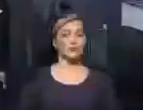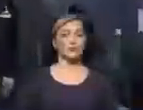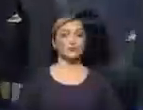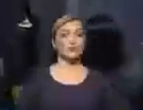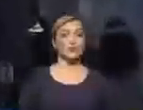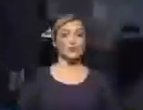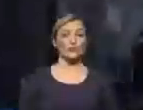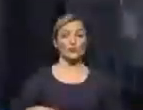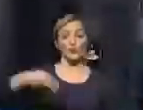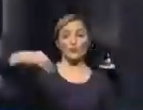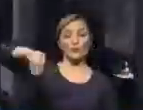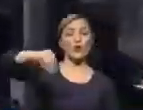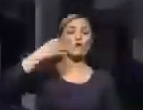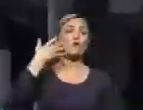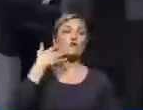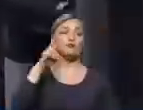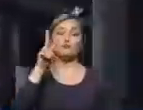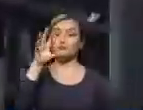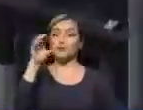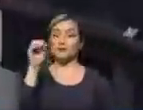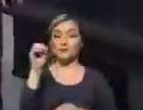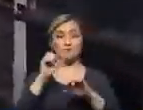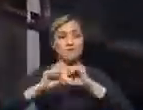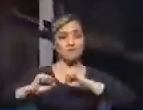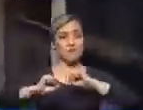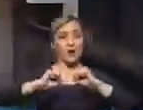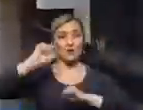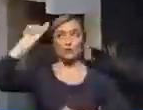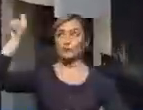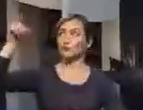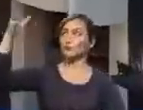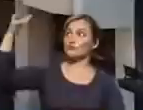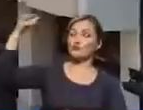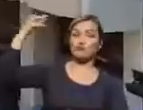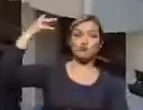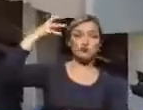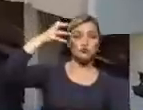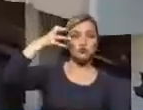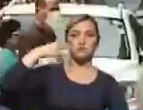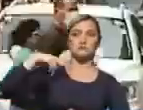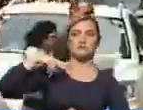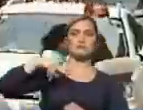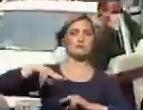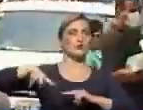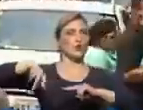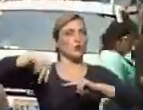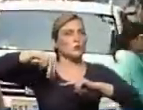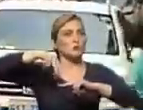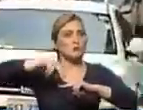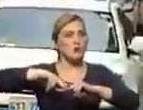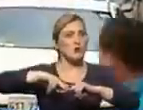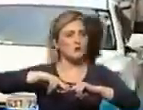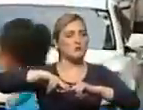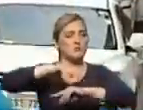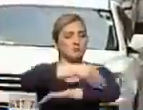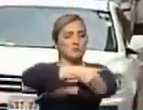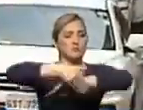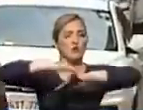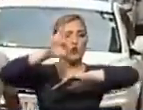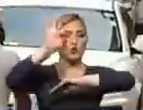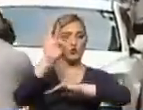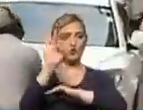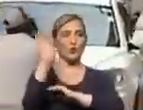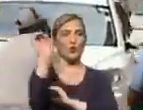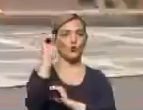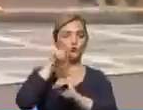Fue cuestión de que el miércoles 20 de mayo en Guayaquil saliera el sol y la normalidad prácticamente volvió. Así lucía la avenida 9 de octubre pasadas